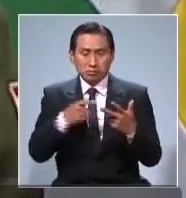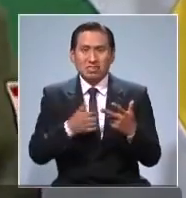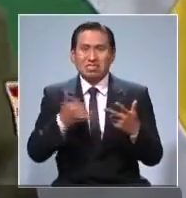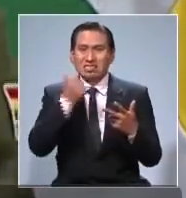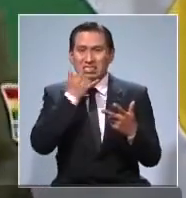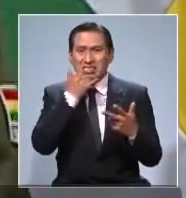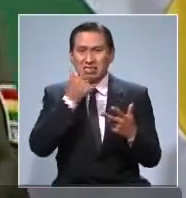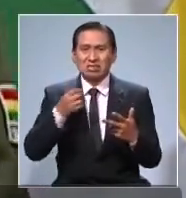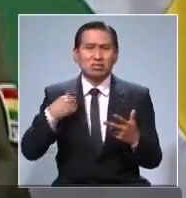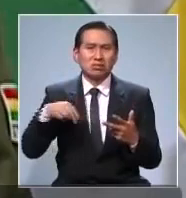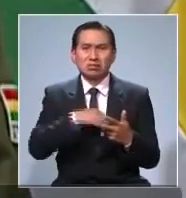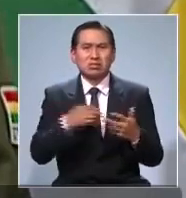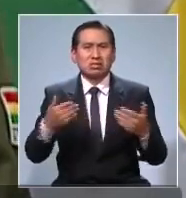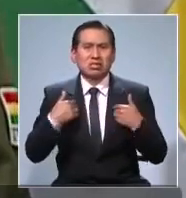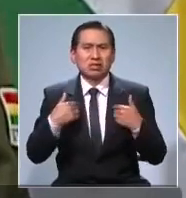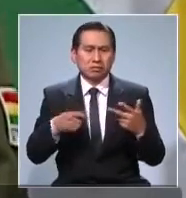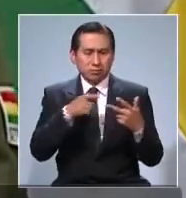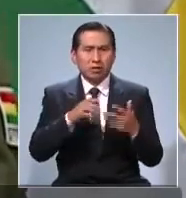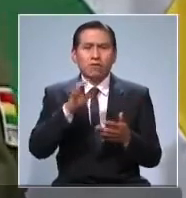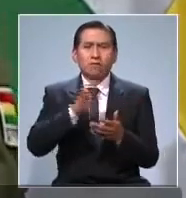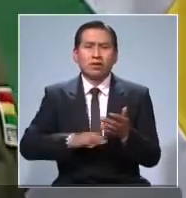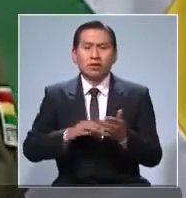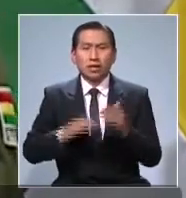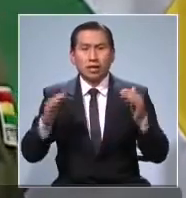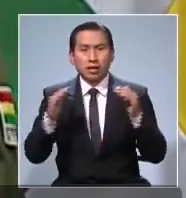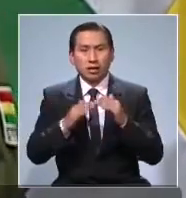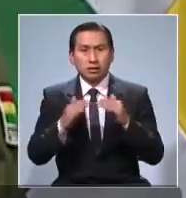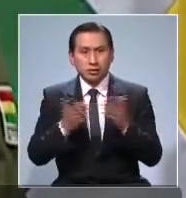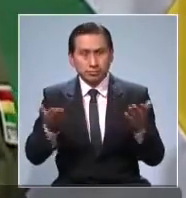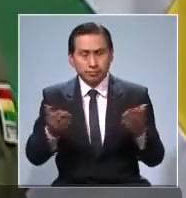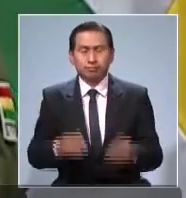la tercer falencia que presentamos es la carencia de vivienda.